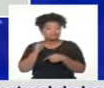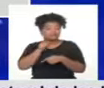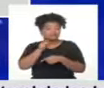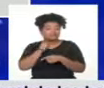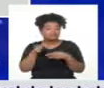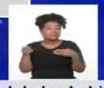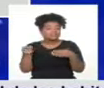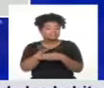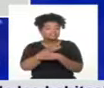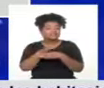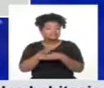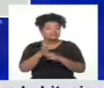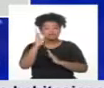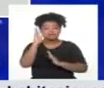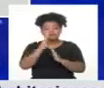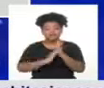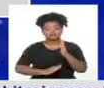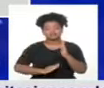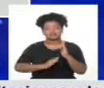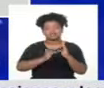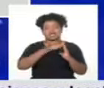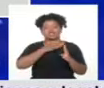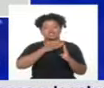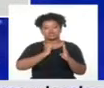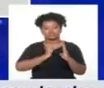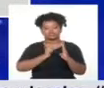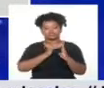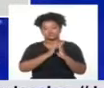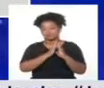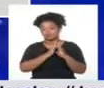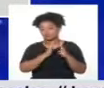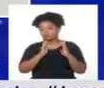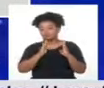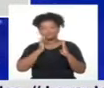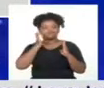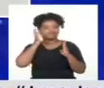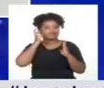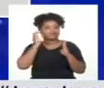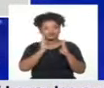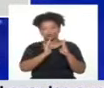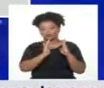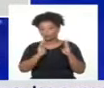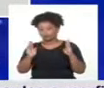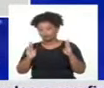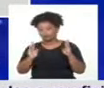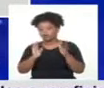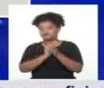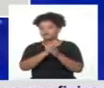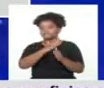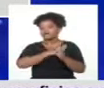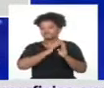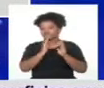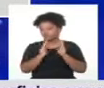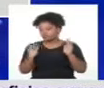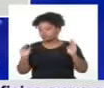enero, febrero, marzo, abril, cómo se ha ido incrementando el número de casos